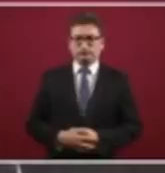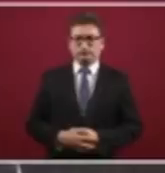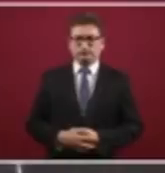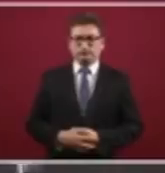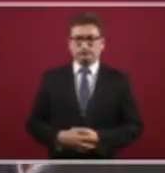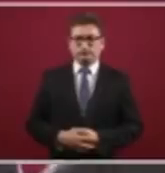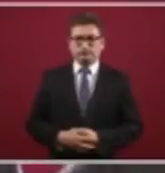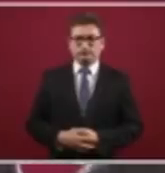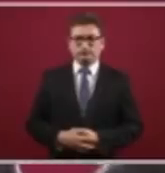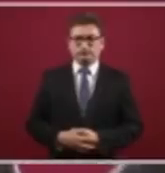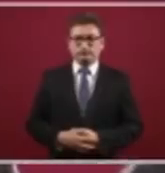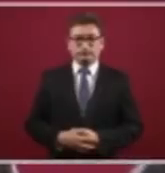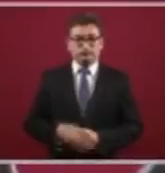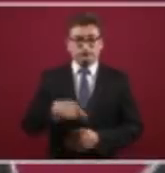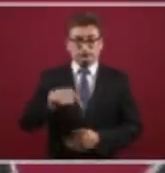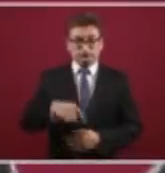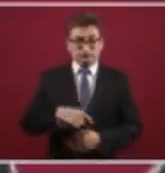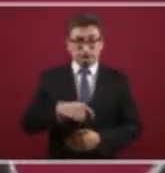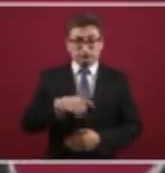hay impunidad